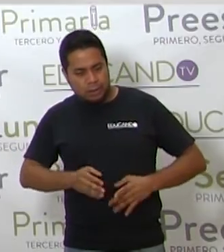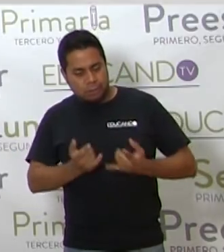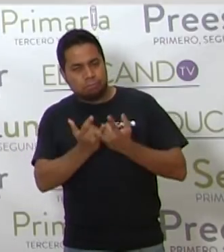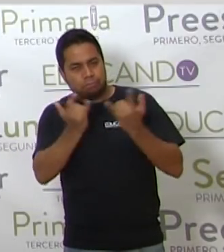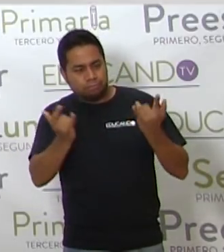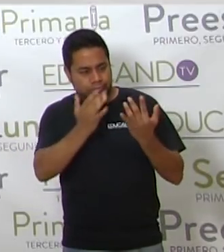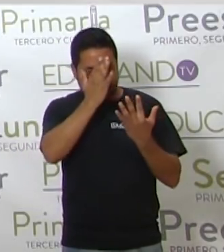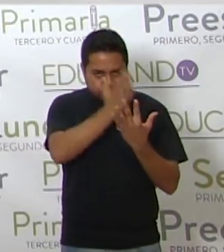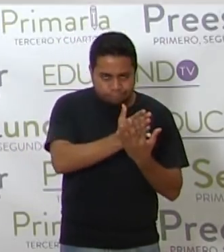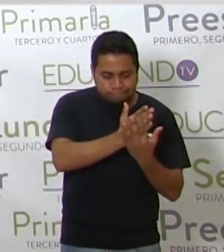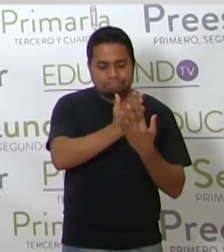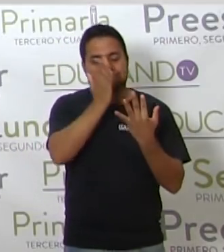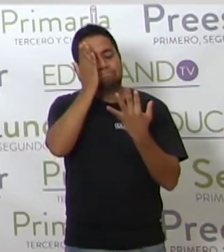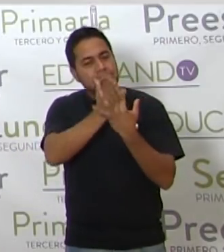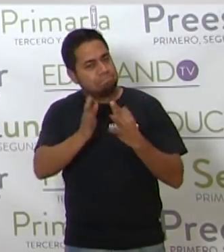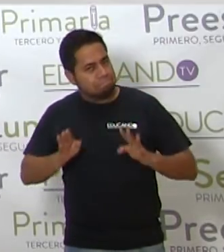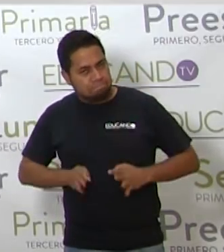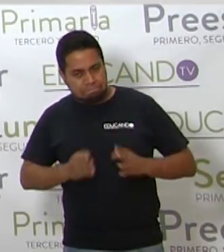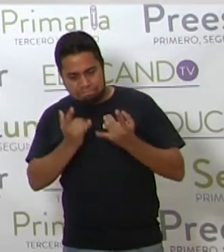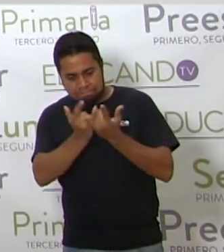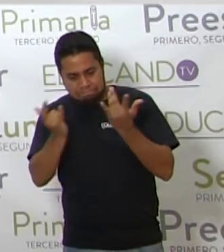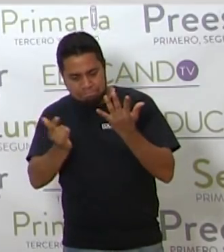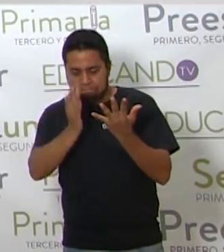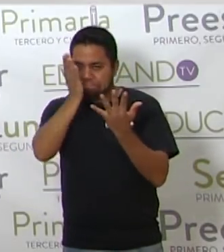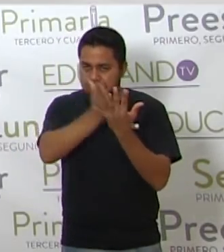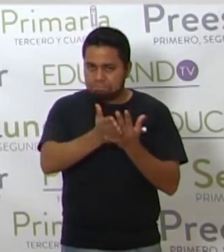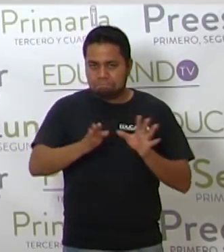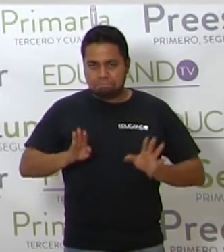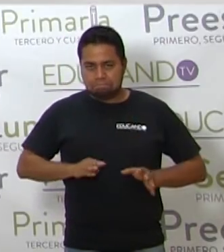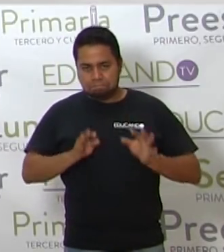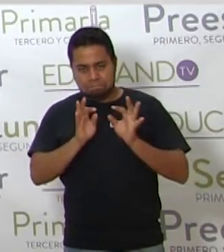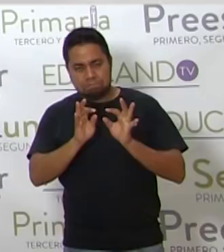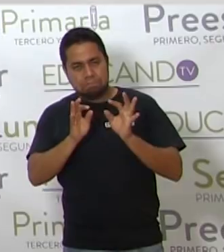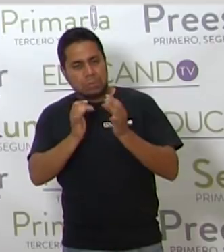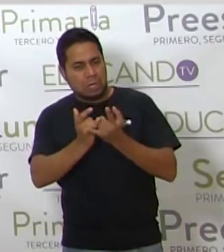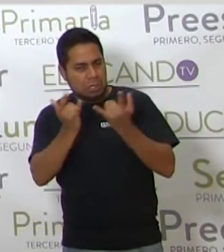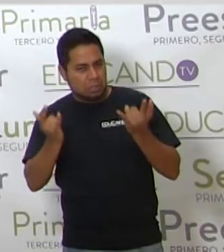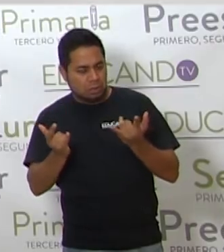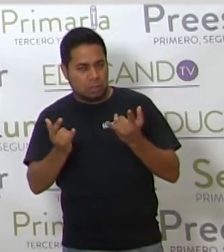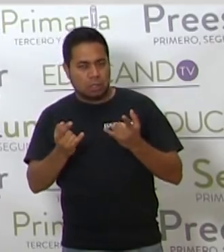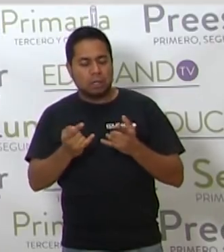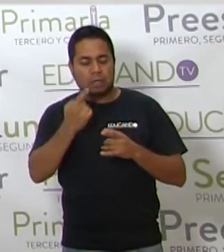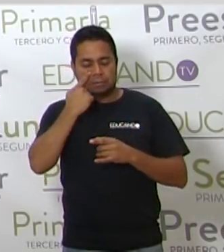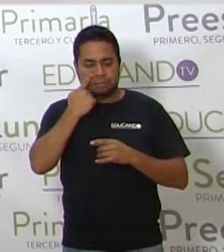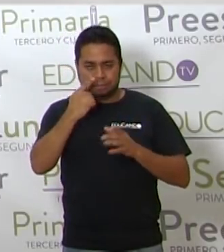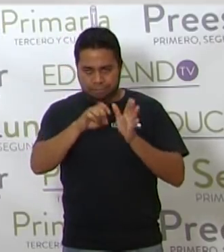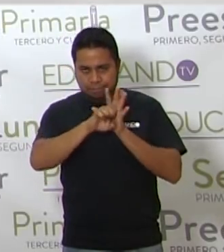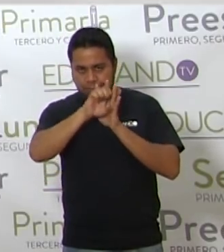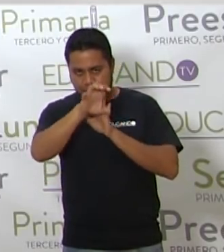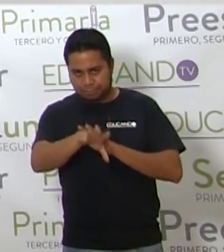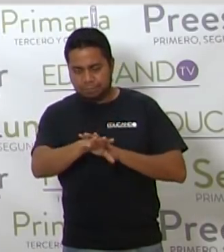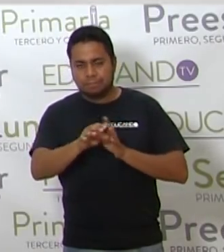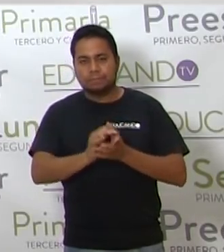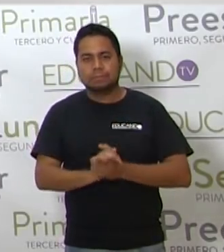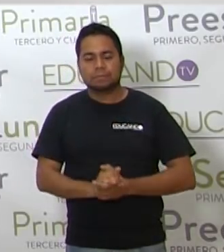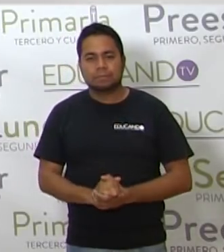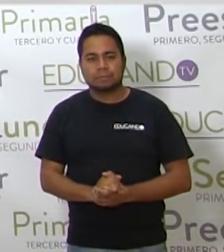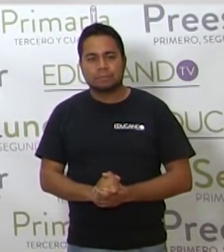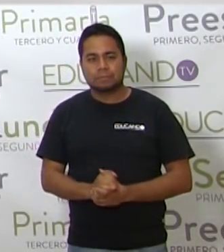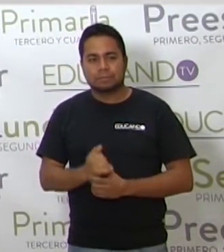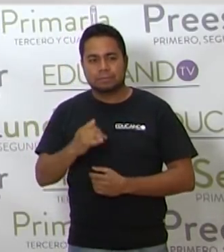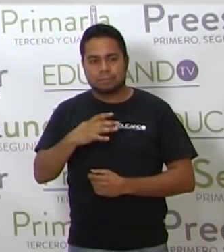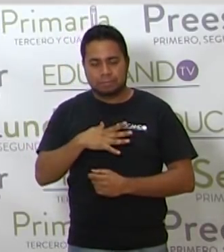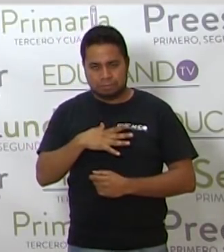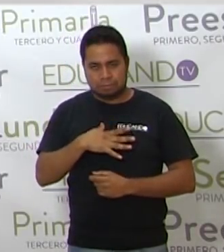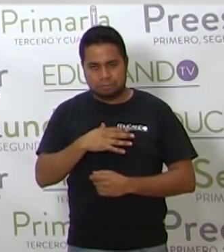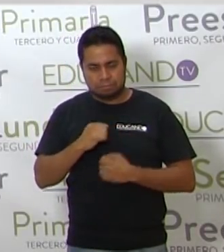y niñas. Bien, vamos a dar un ejemplo muy rápido. Por ejemplo, tenemos una